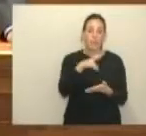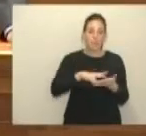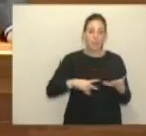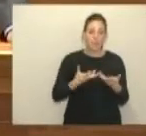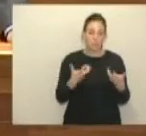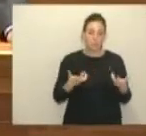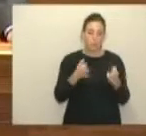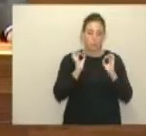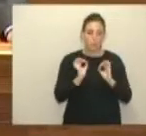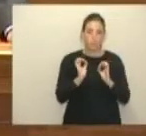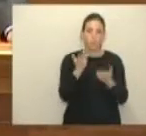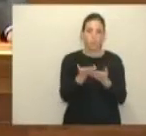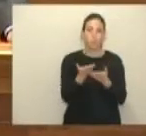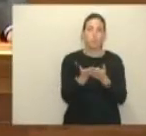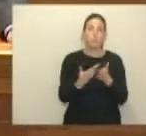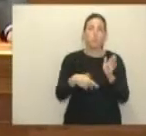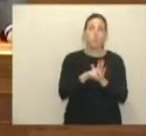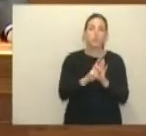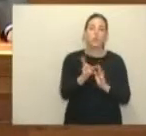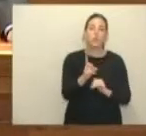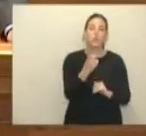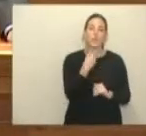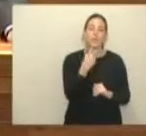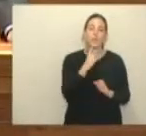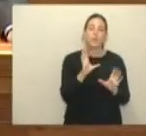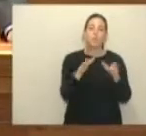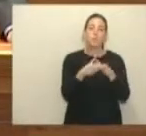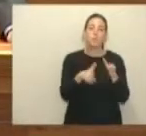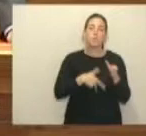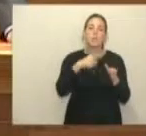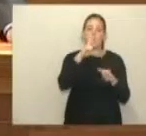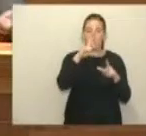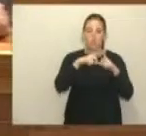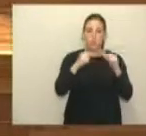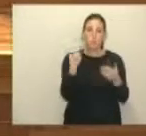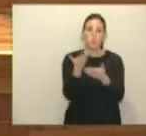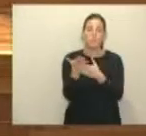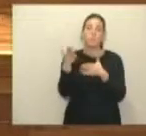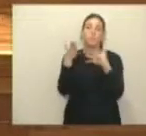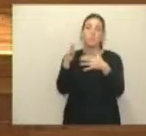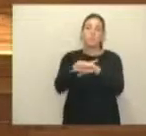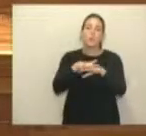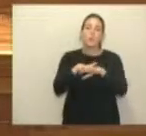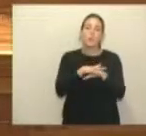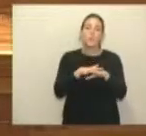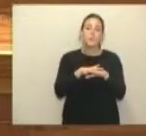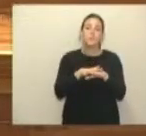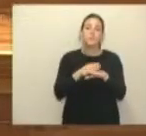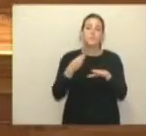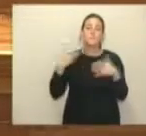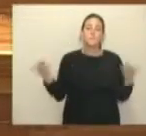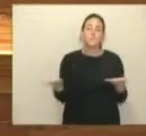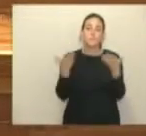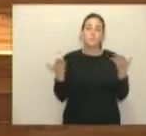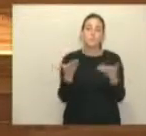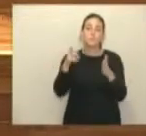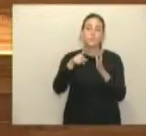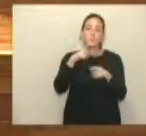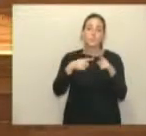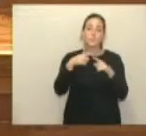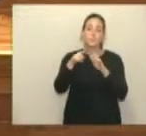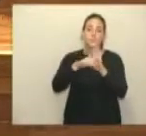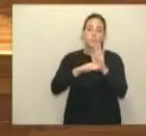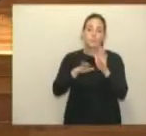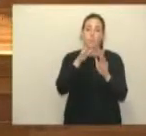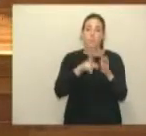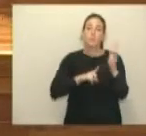literalmente, la proposición no de ley: la Junta General del Principado de Asturias insta al Consejo de Gobierno a promover las medidas oportunas para avanzar hacia la total